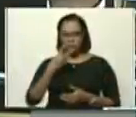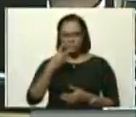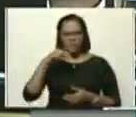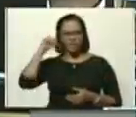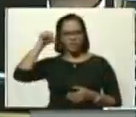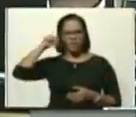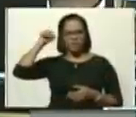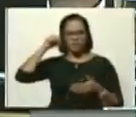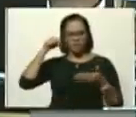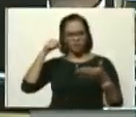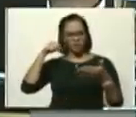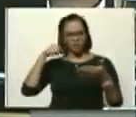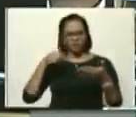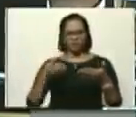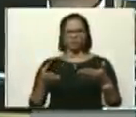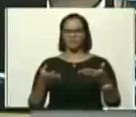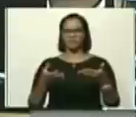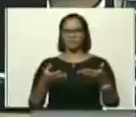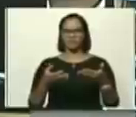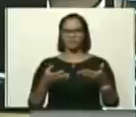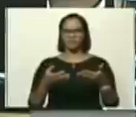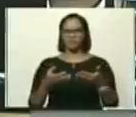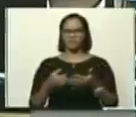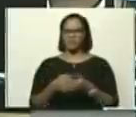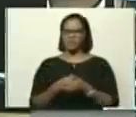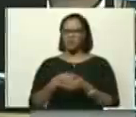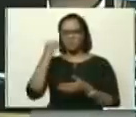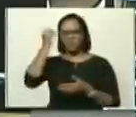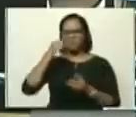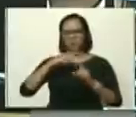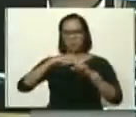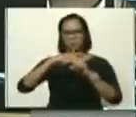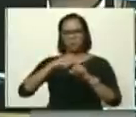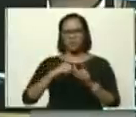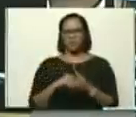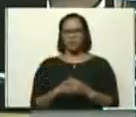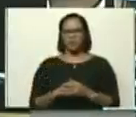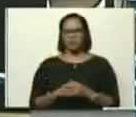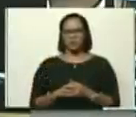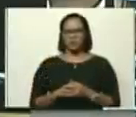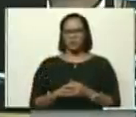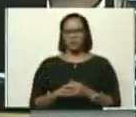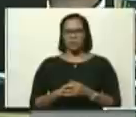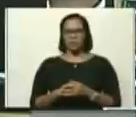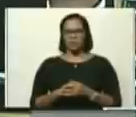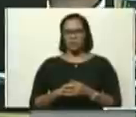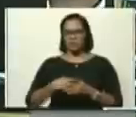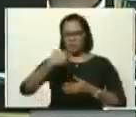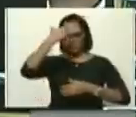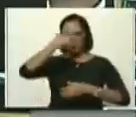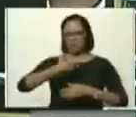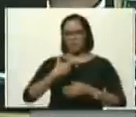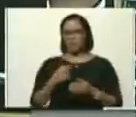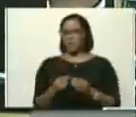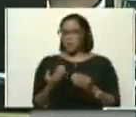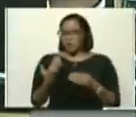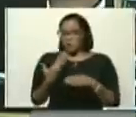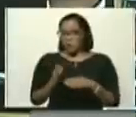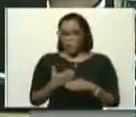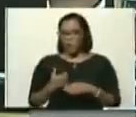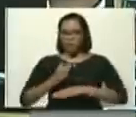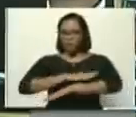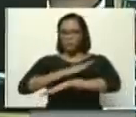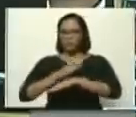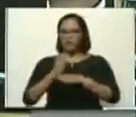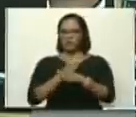y lo considero positivo, la actitud que él tiene ahí. Independientemente de sus posiciones anteriores, yo no soy quien